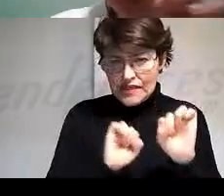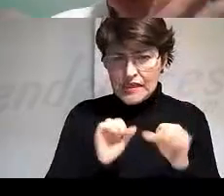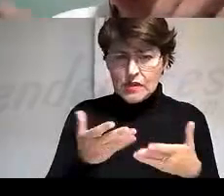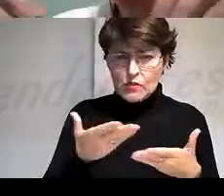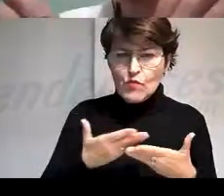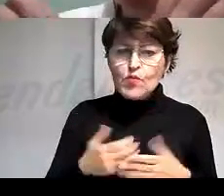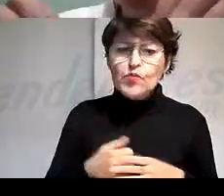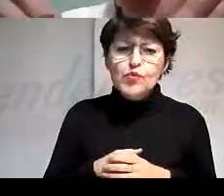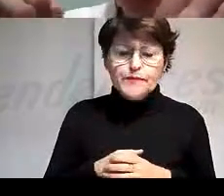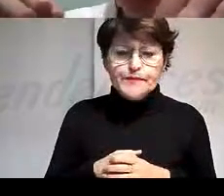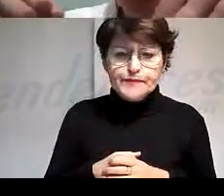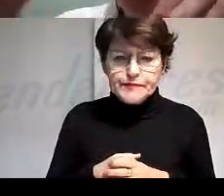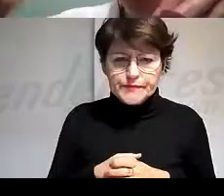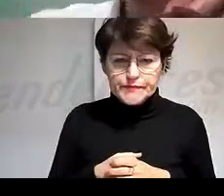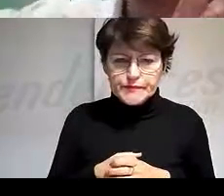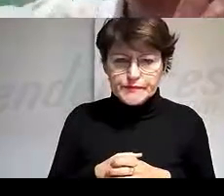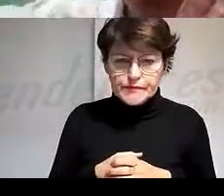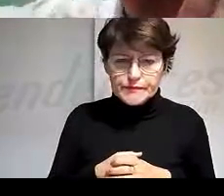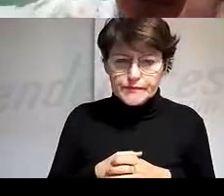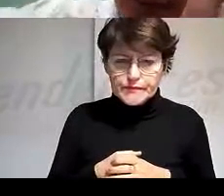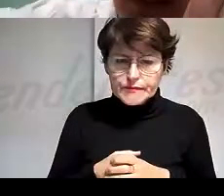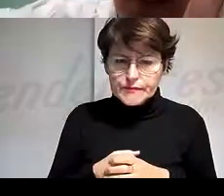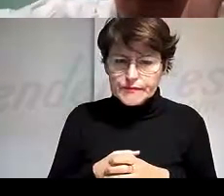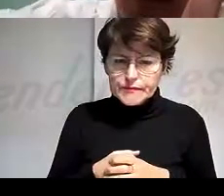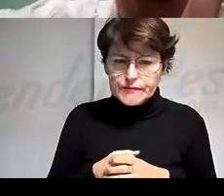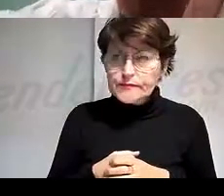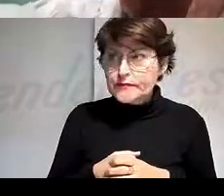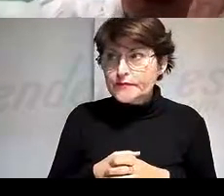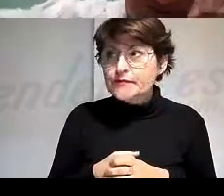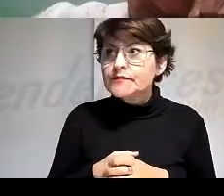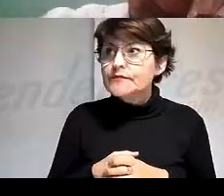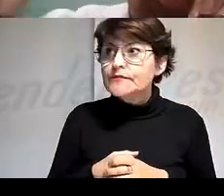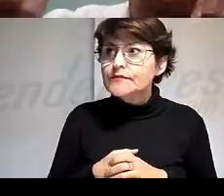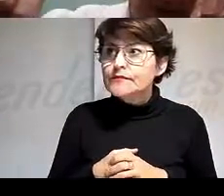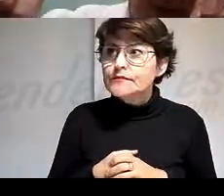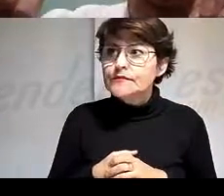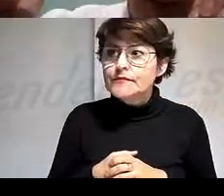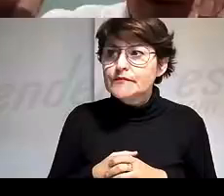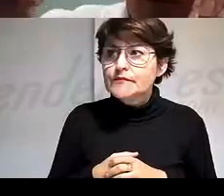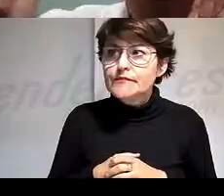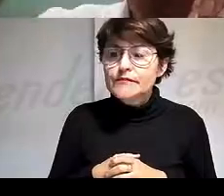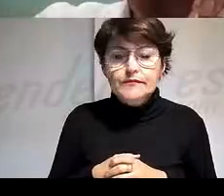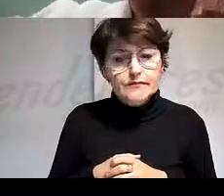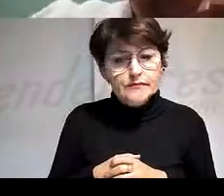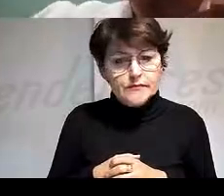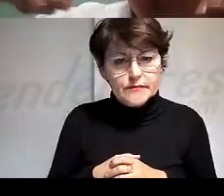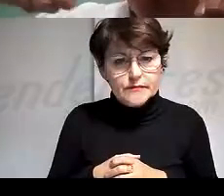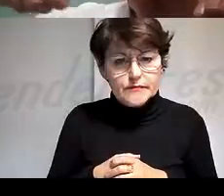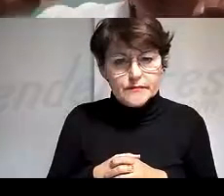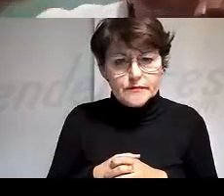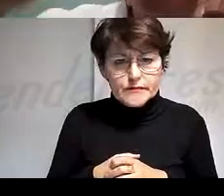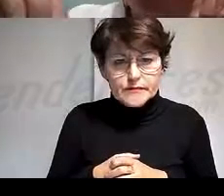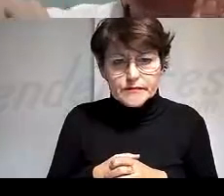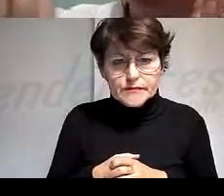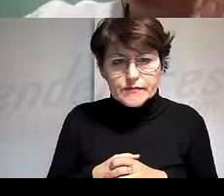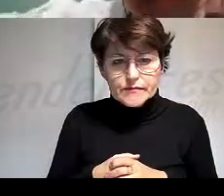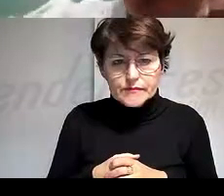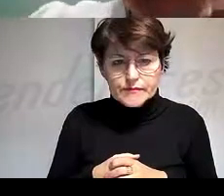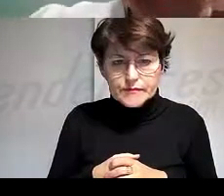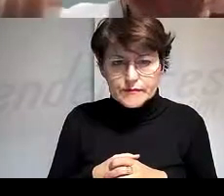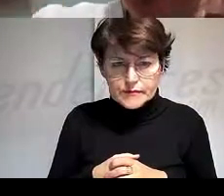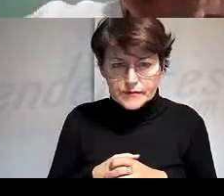ya preparadas para atacar determinada infección. No las están pasando, por lo tanto, si nos expusiésemos en aquel momento